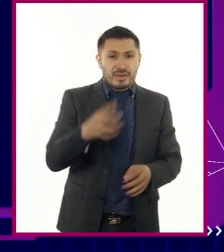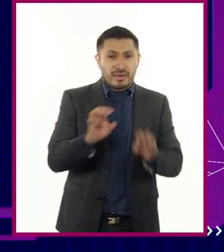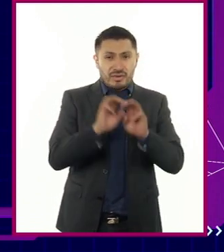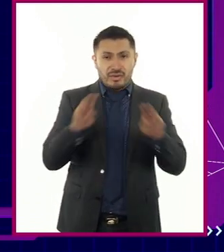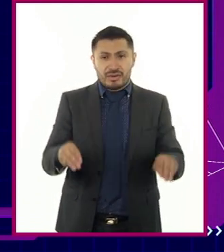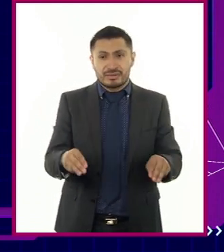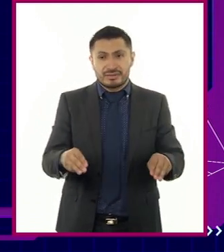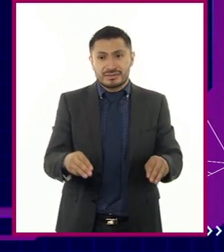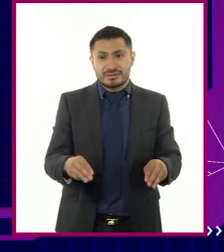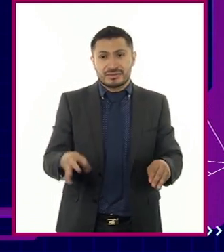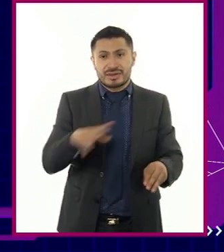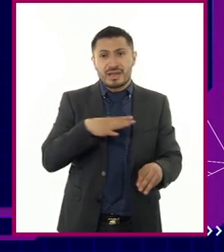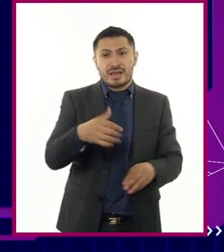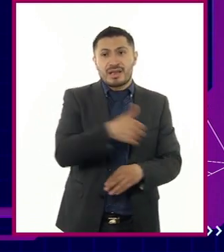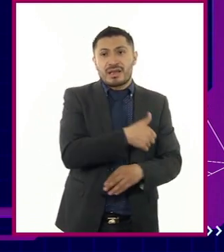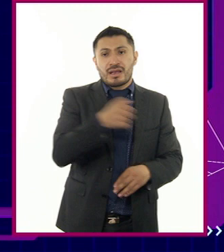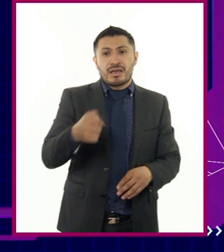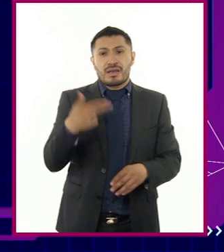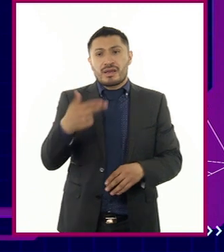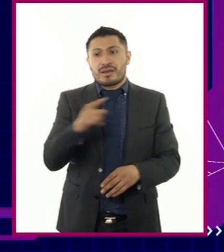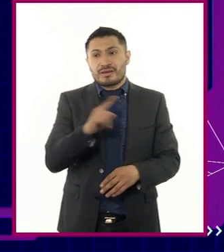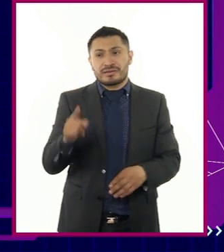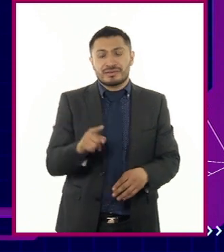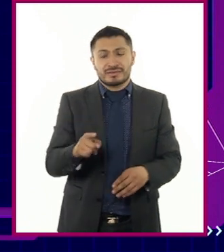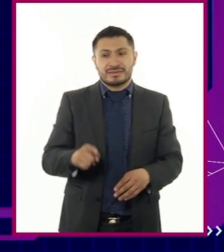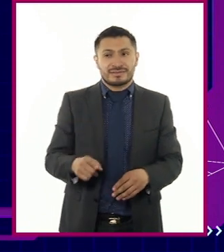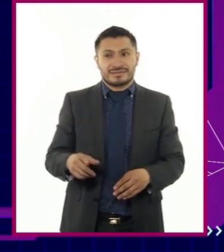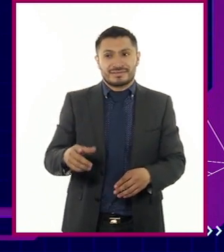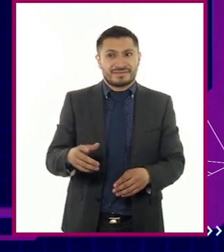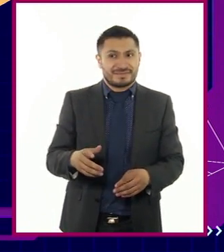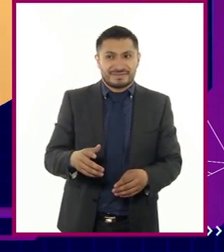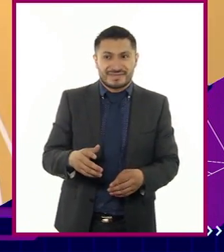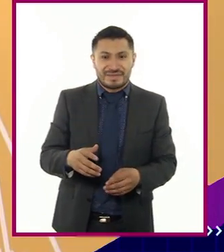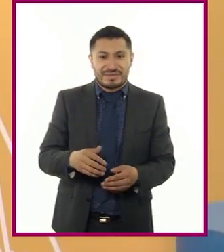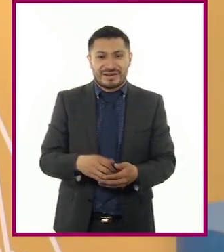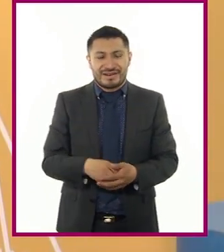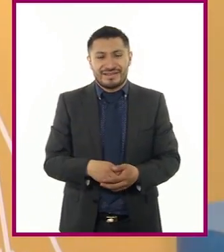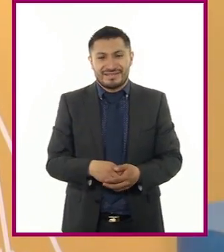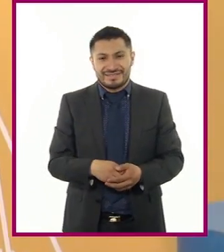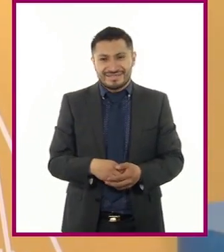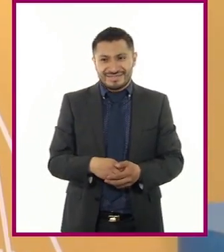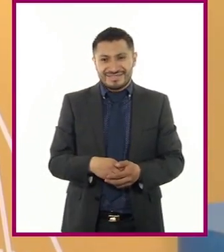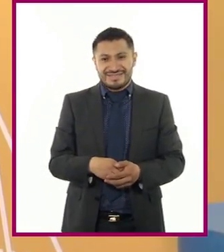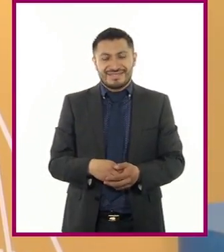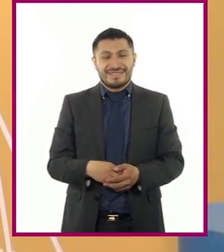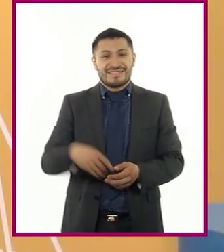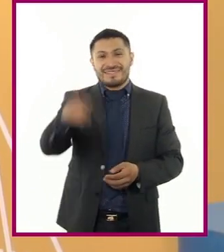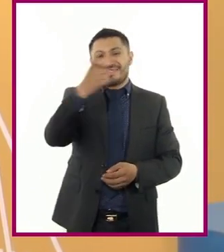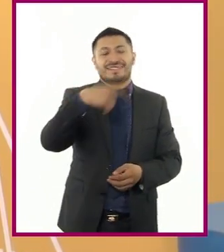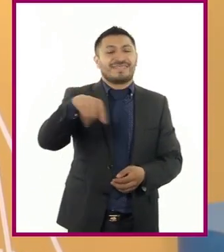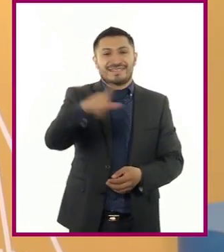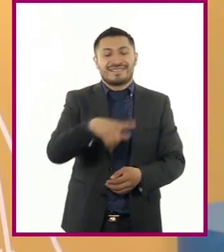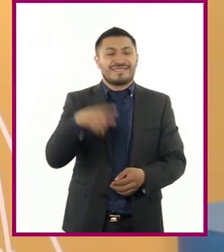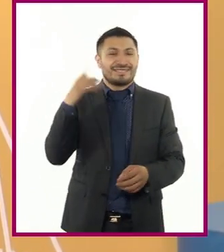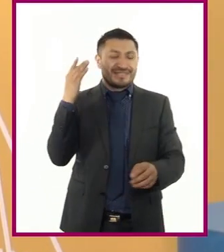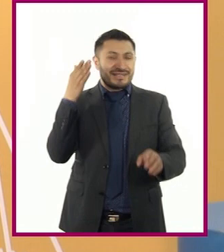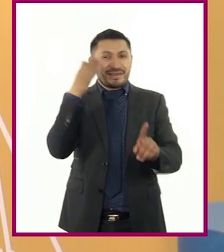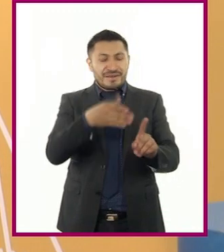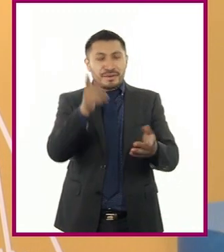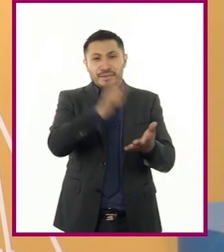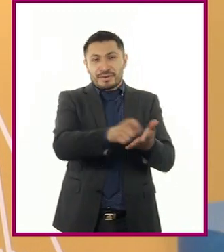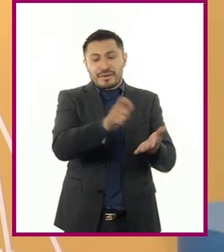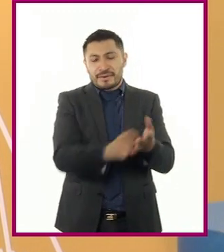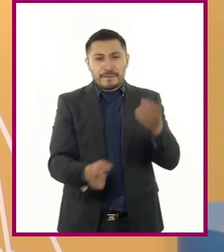centímetros es de 600 Hz y se ubica en ese intervalo de tonos. Allá en casa, los reto a que escriban